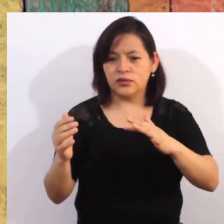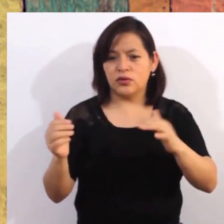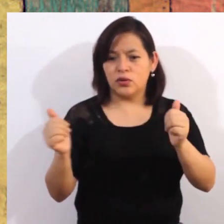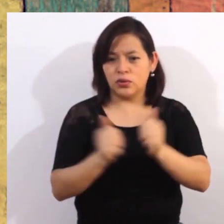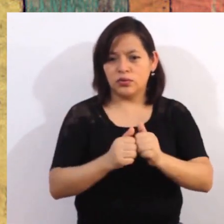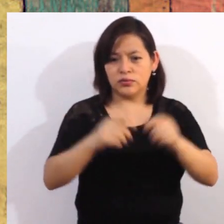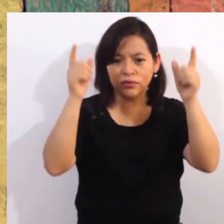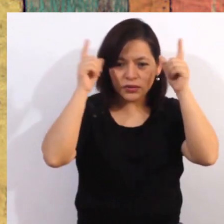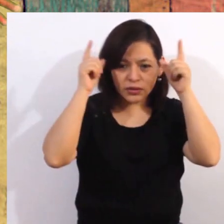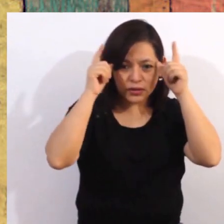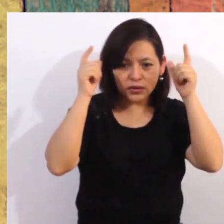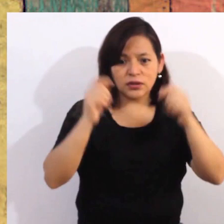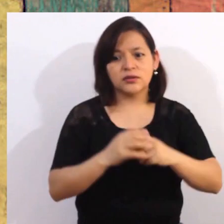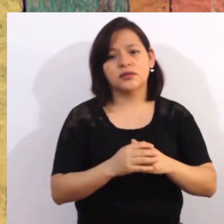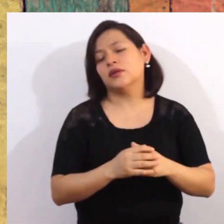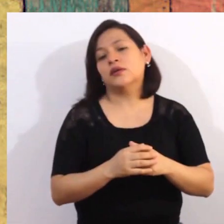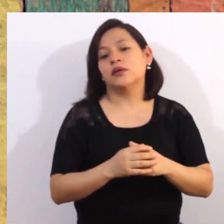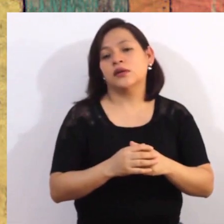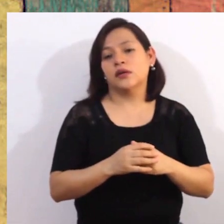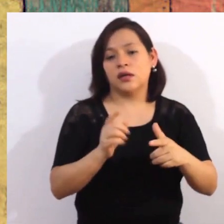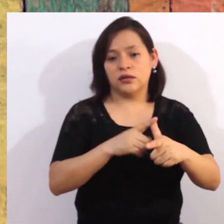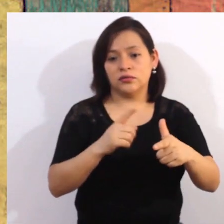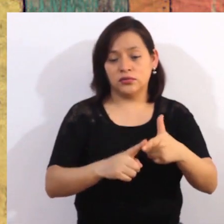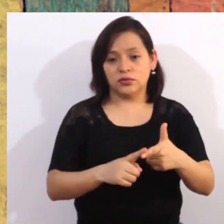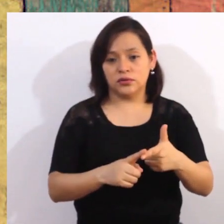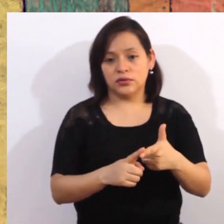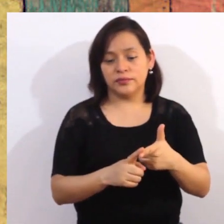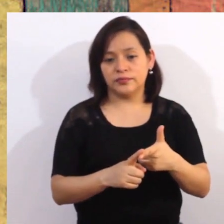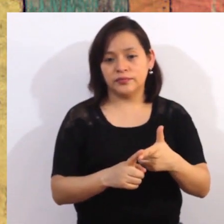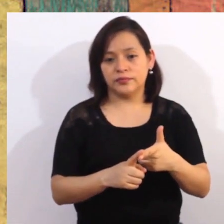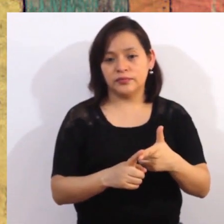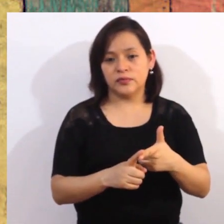se concretarían en el plano humano.